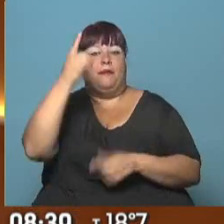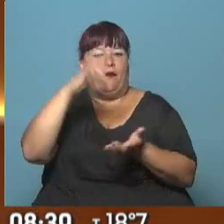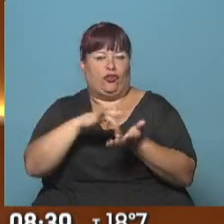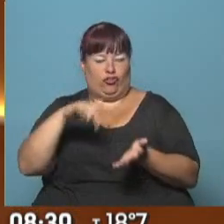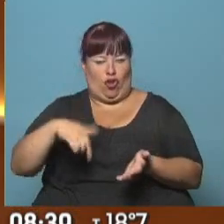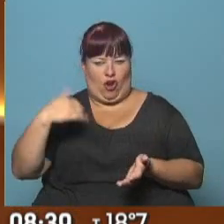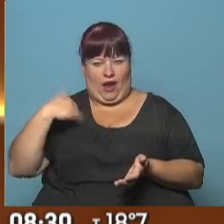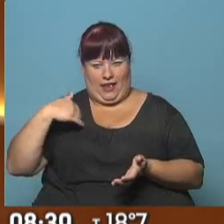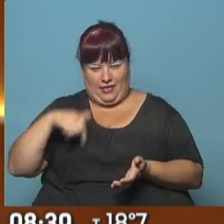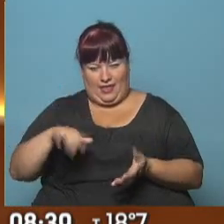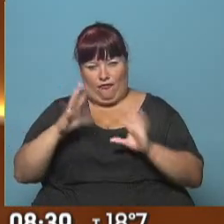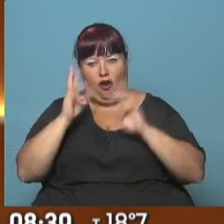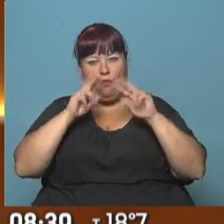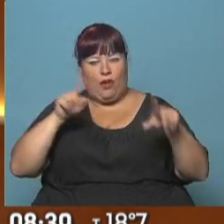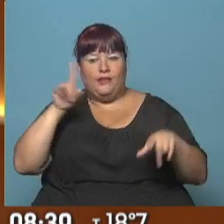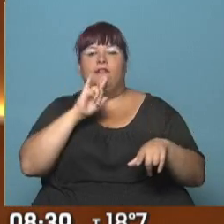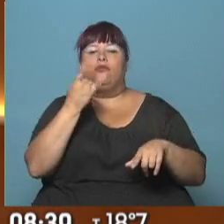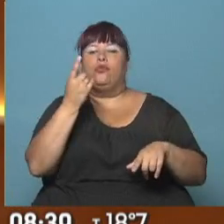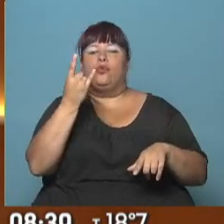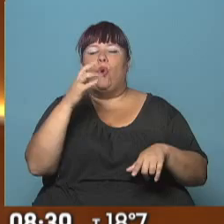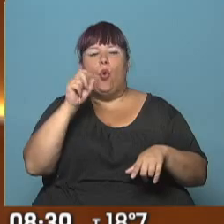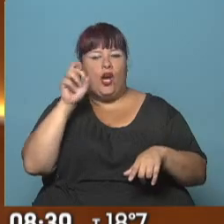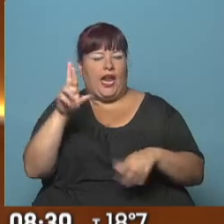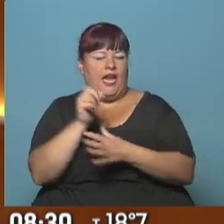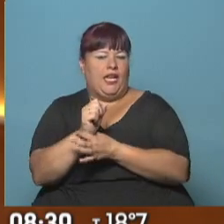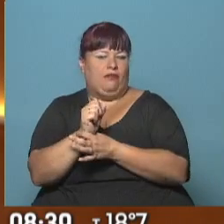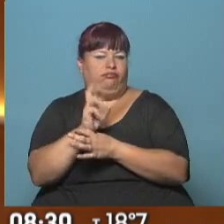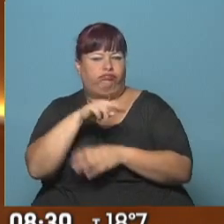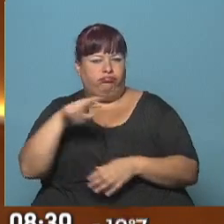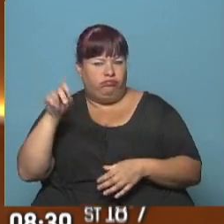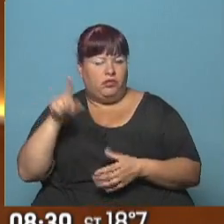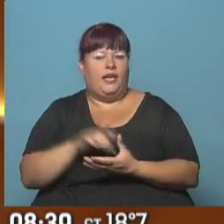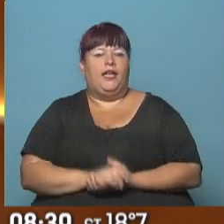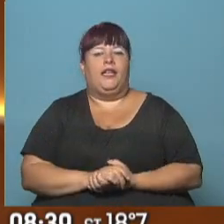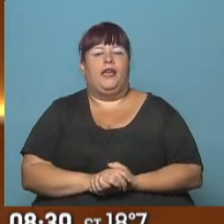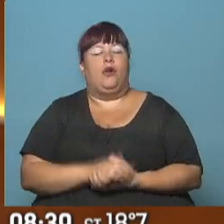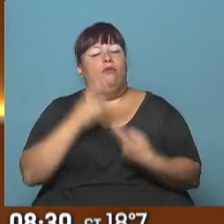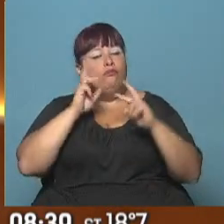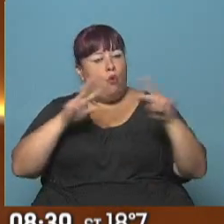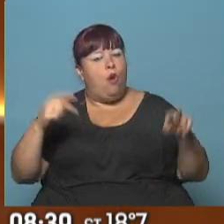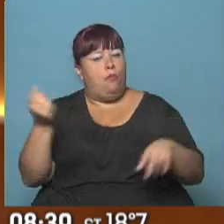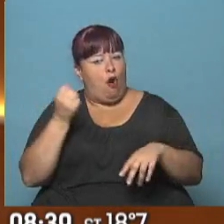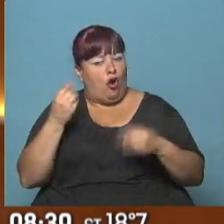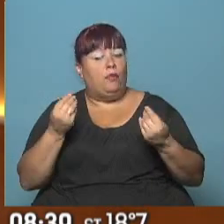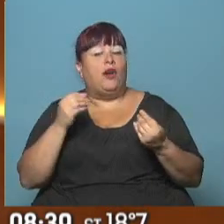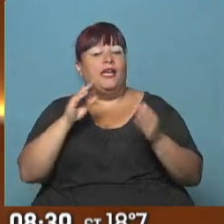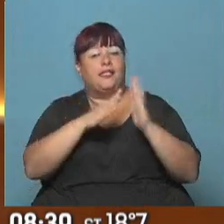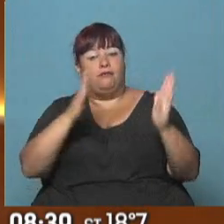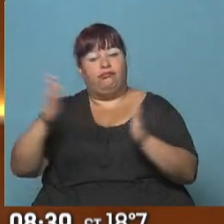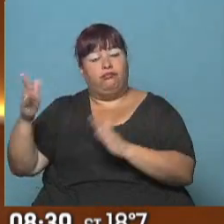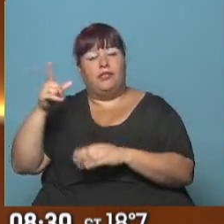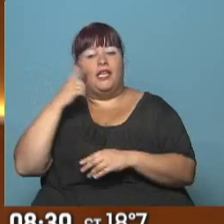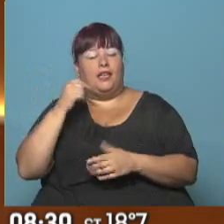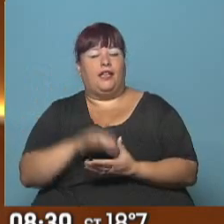que viene una muestra de Turner, ese gran artista, y es una muestra también muy importante, pues la colección de la